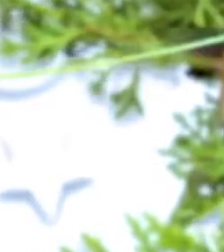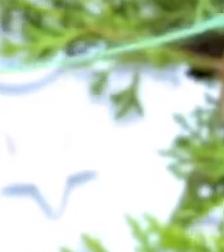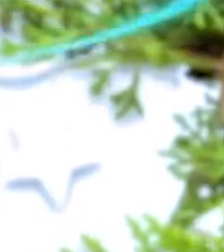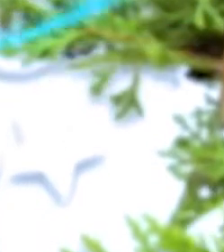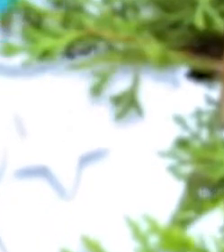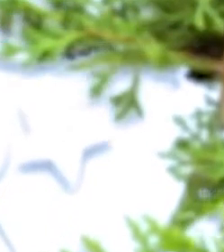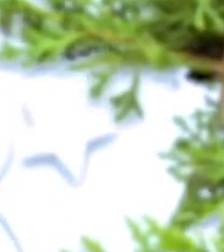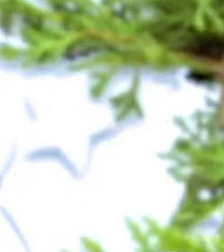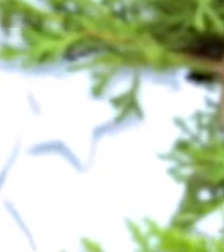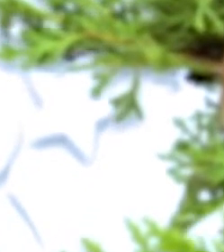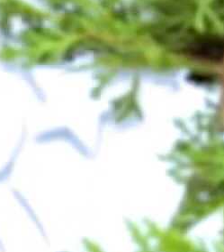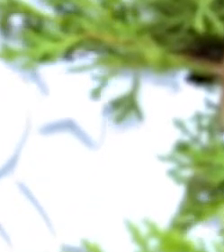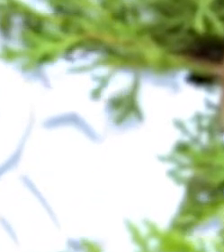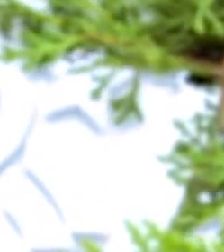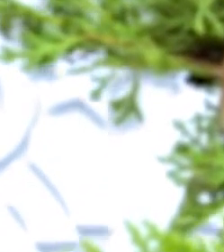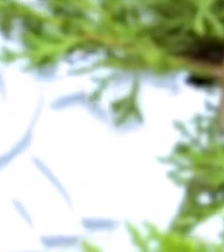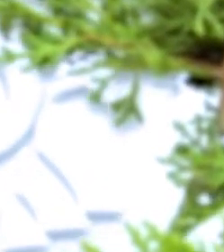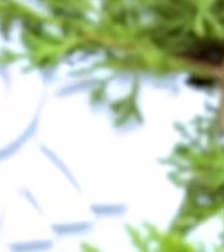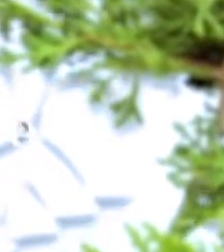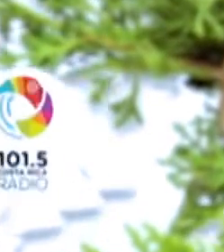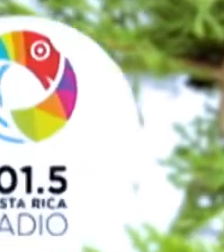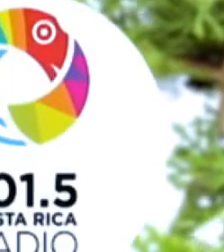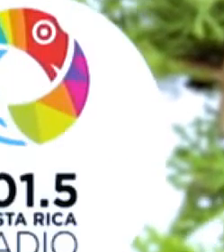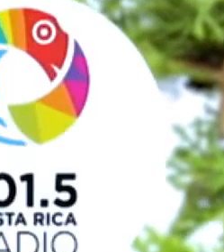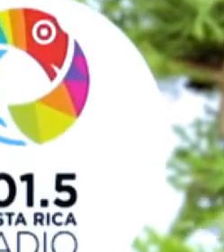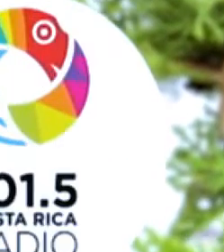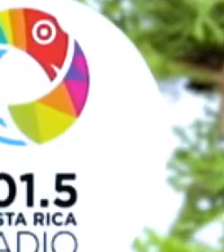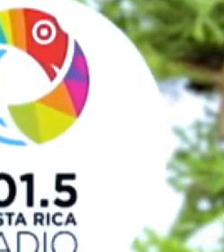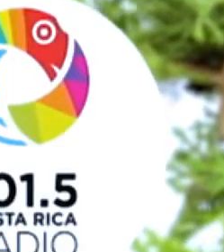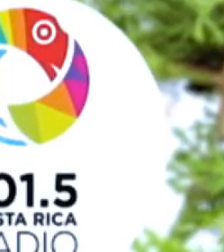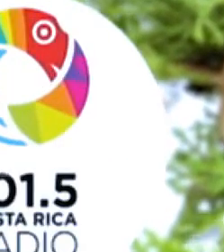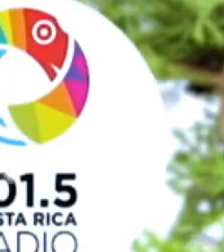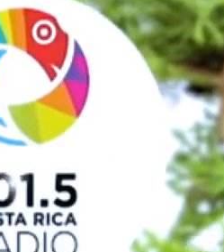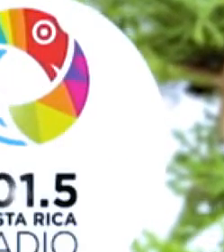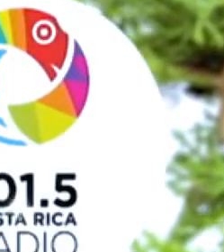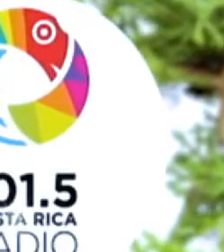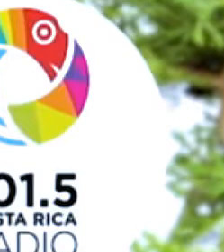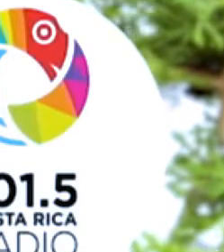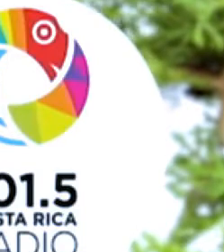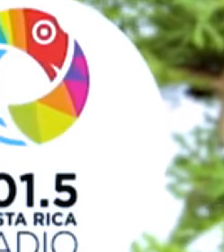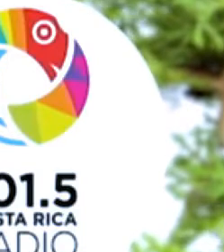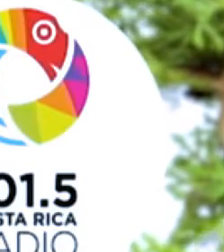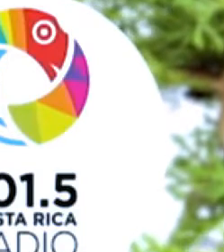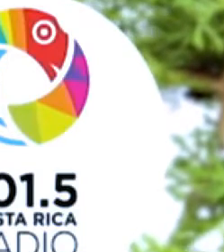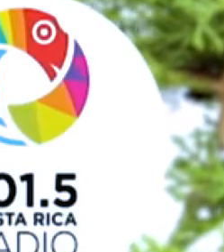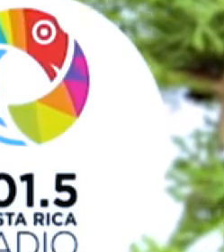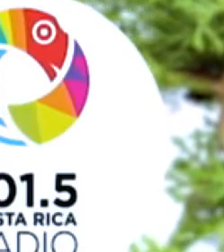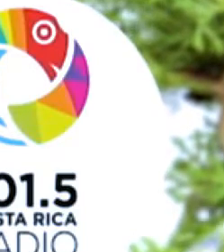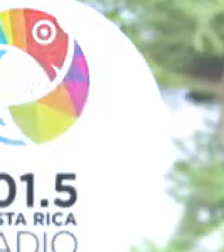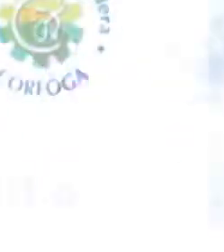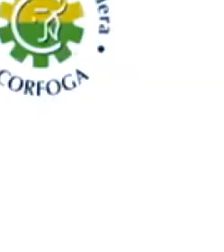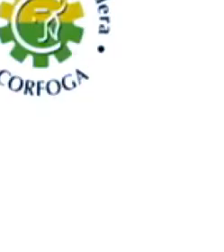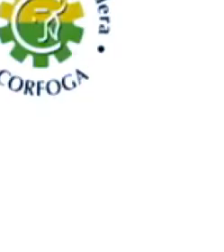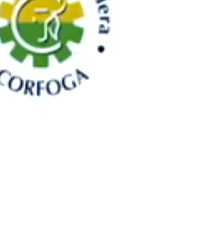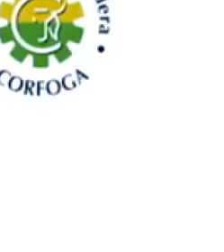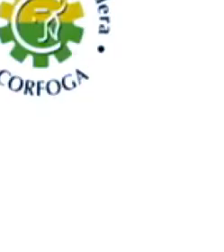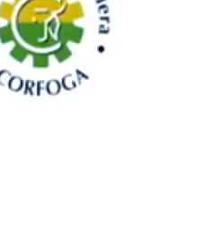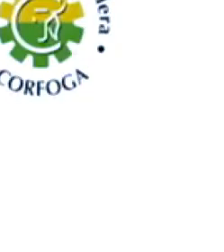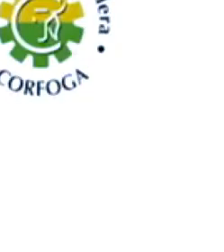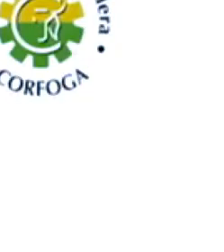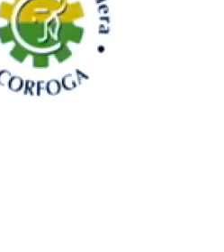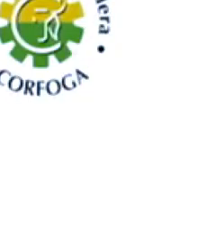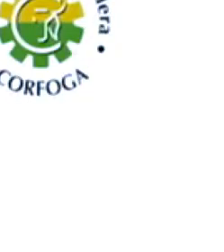noche. Por 13, Costa Rica Televisión y 101.5 Costa Rica Radio.